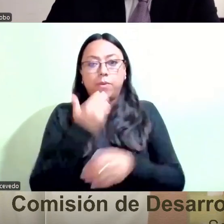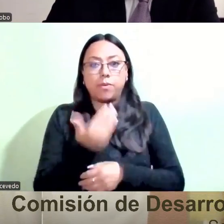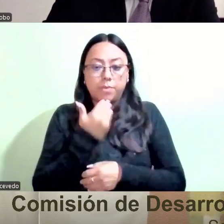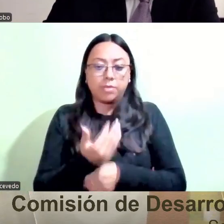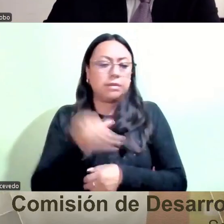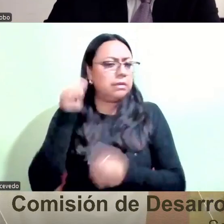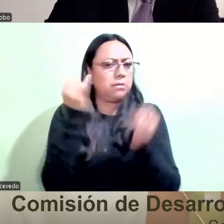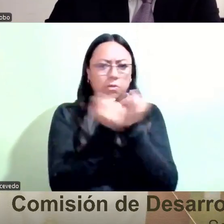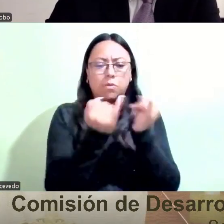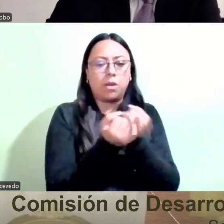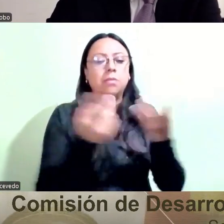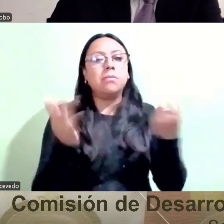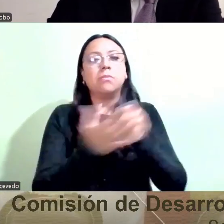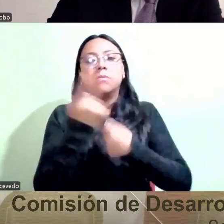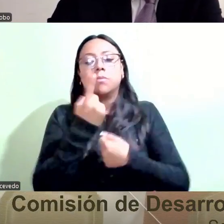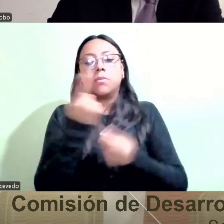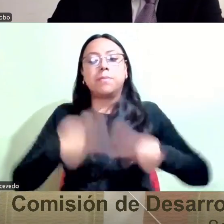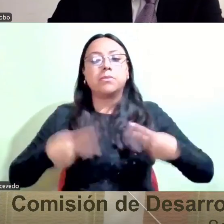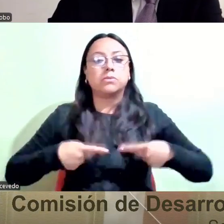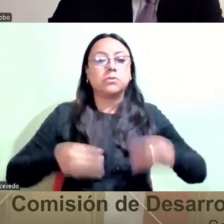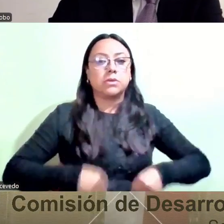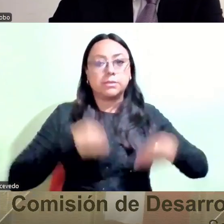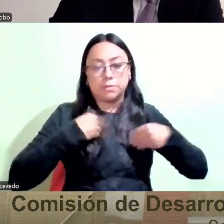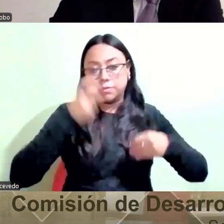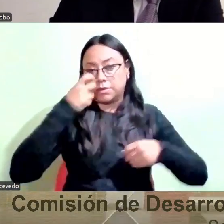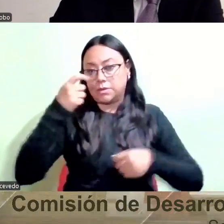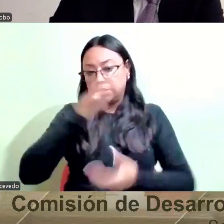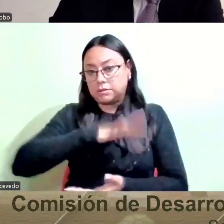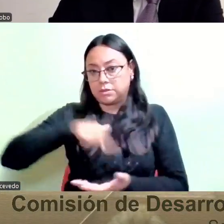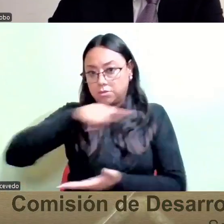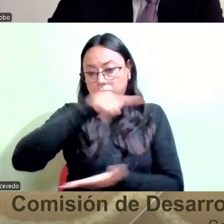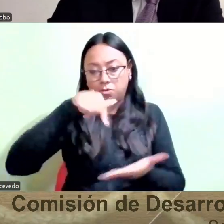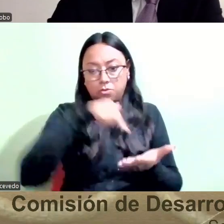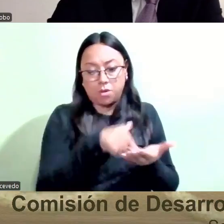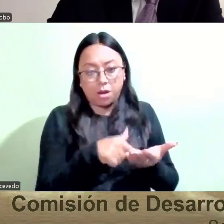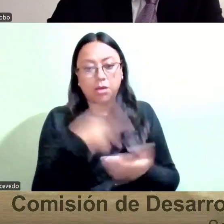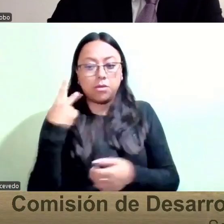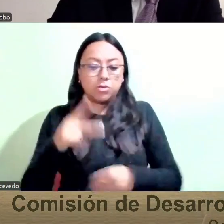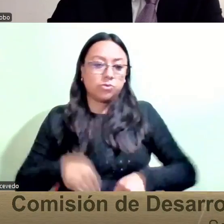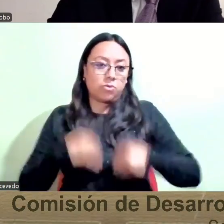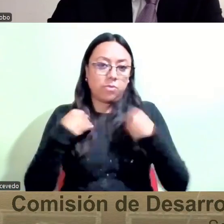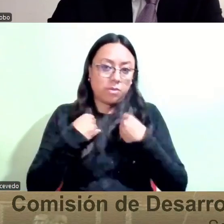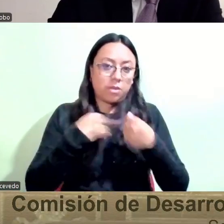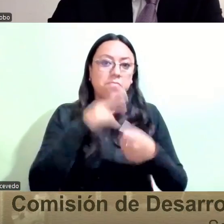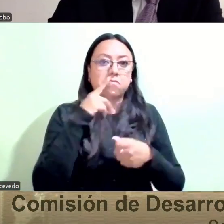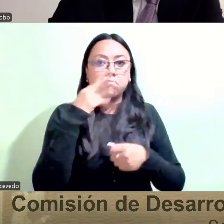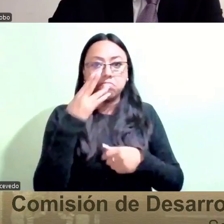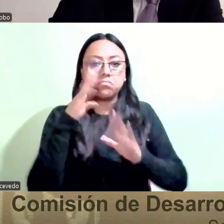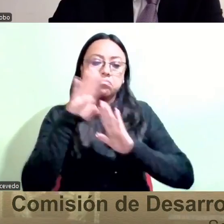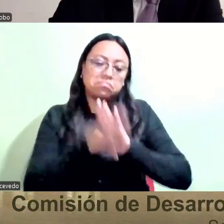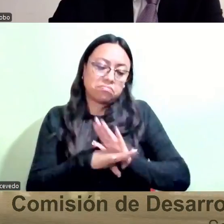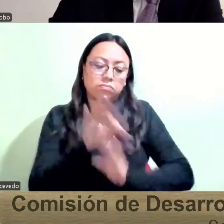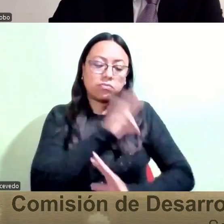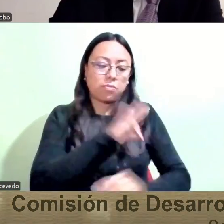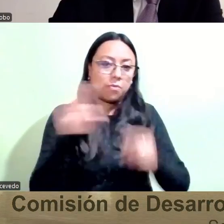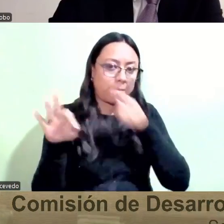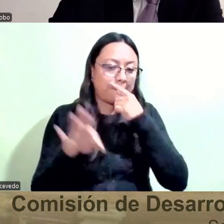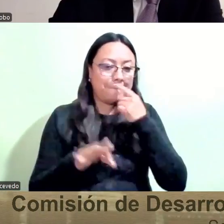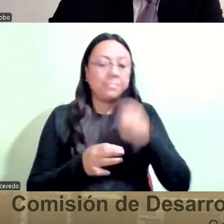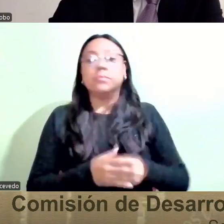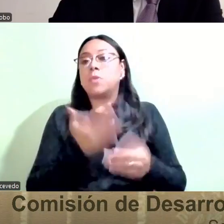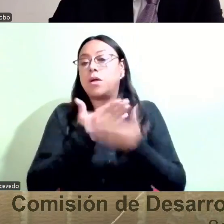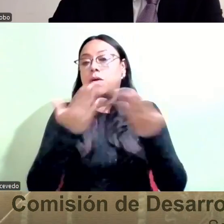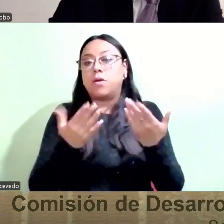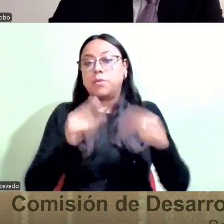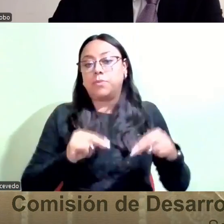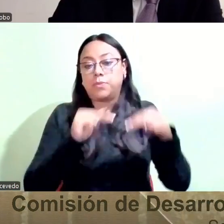habitantes mediante un desarrollo urbano ordenado, incluyente y responsable, a través de estrategias que fomenten la recuperación de uso habitacional sin incrementar de